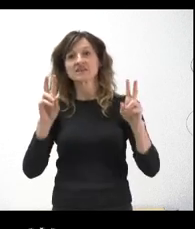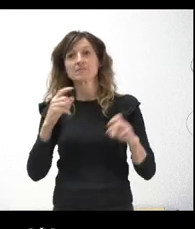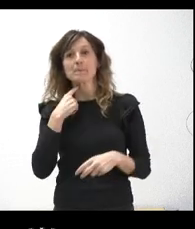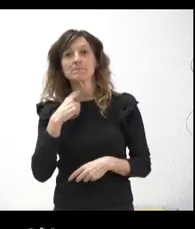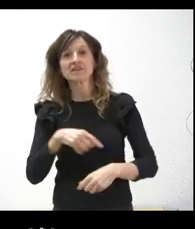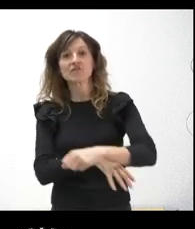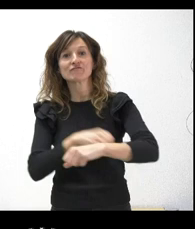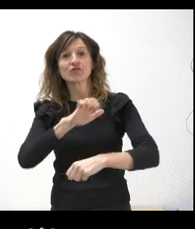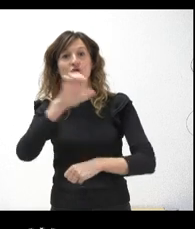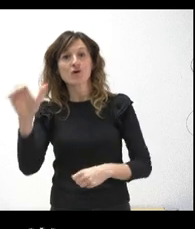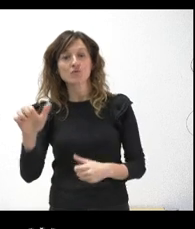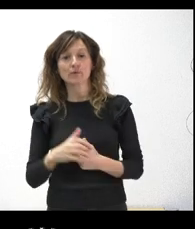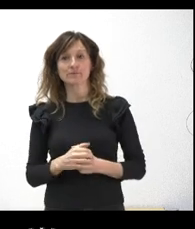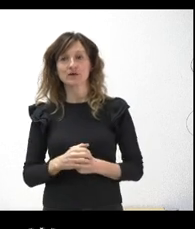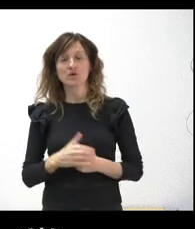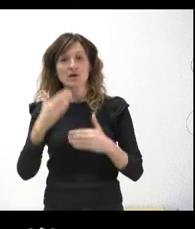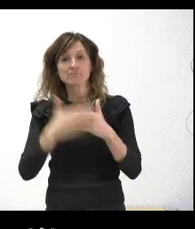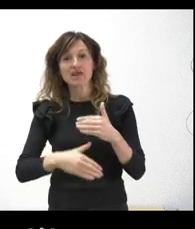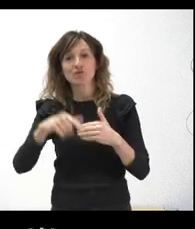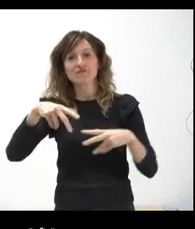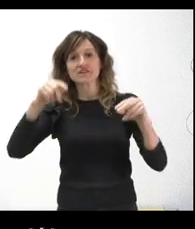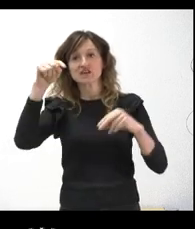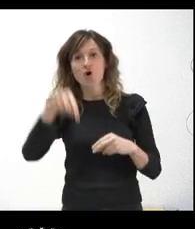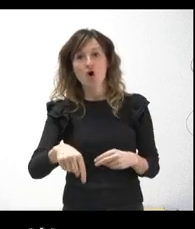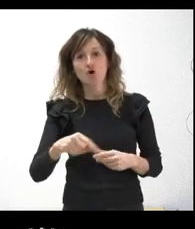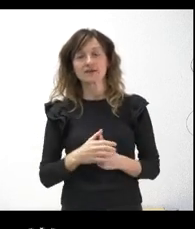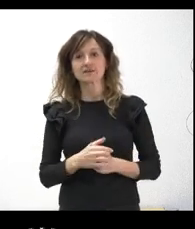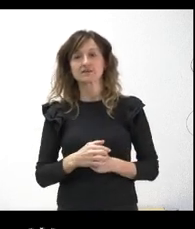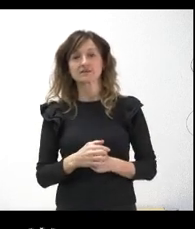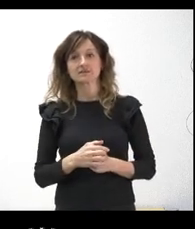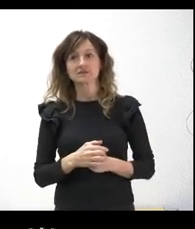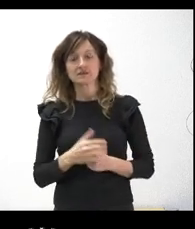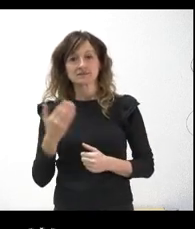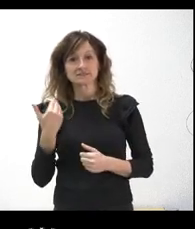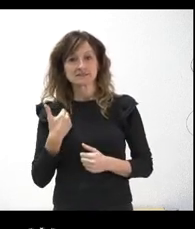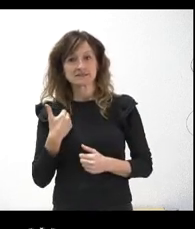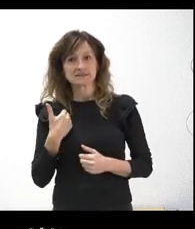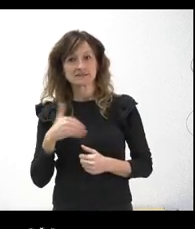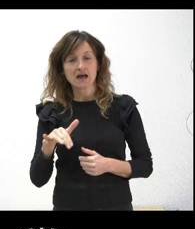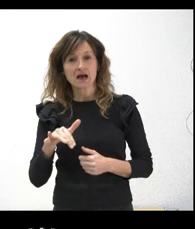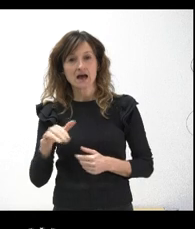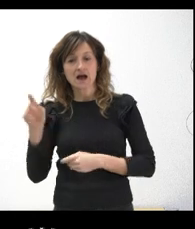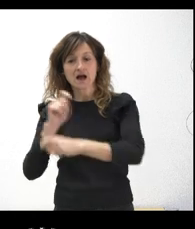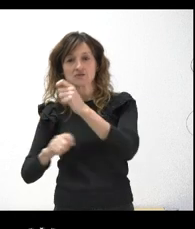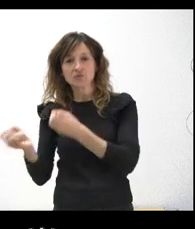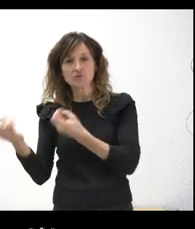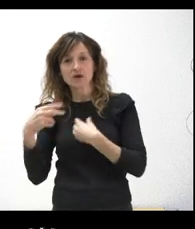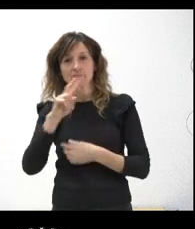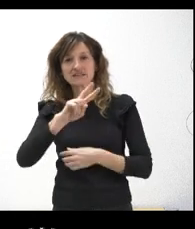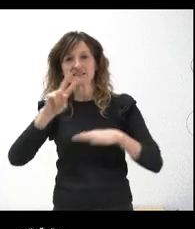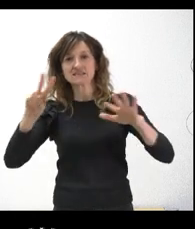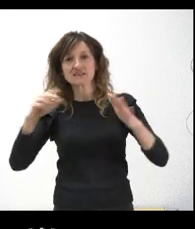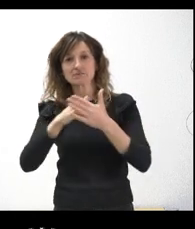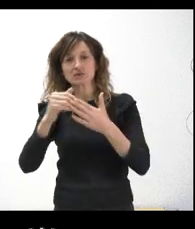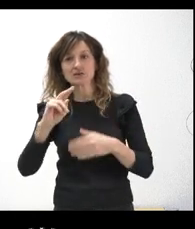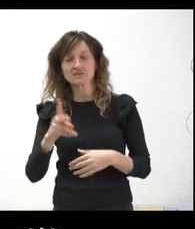fondos europeos para paneles el plazo termina hoy y ya hay una cuantificación que nos ha llegado de una asociación de 27 millones de euros que no